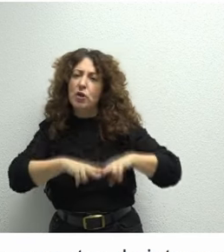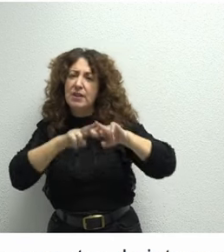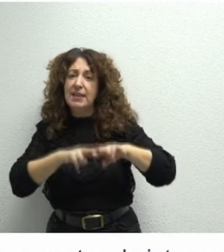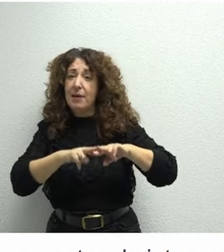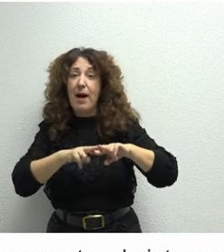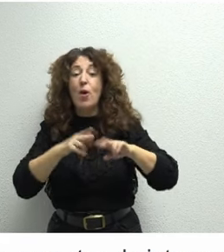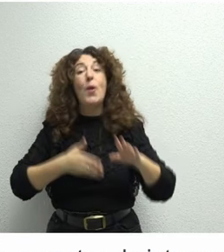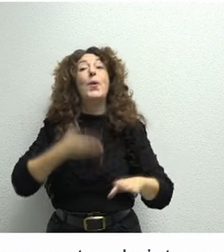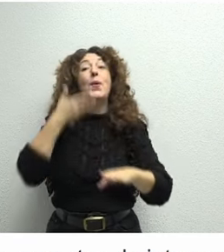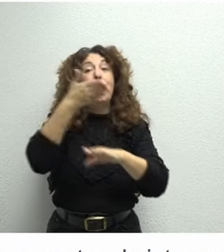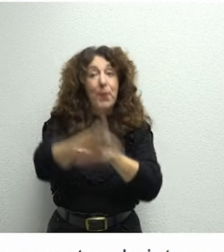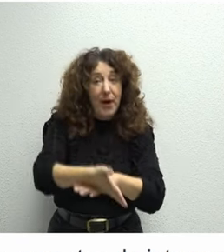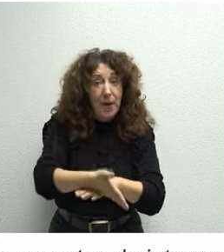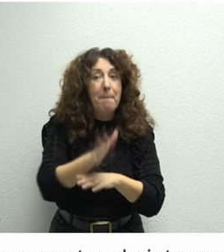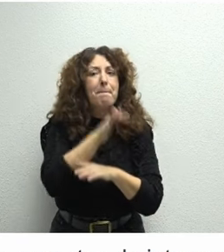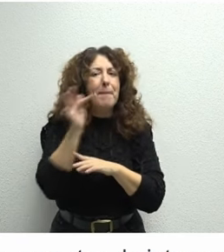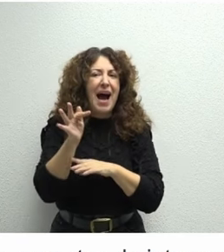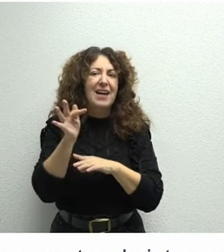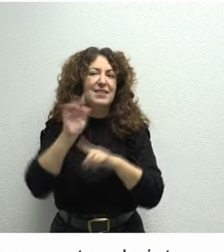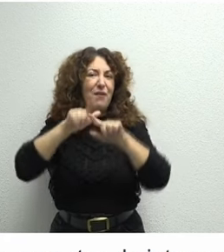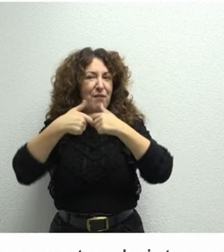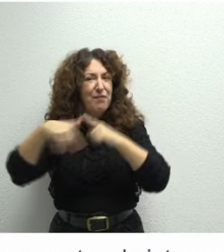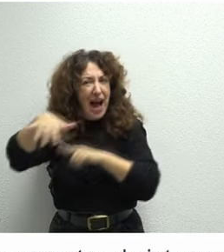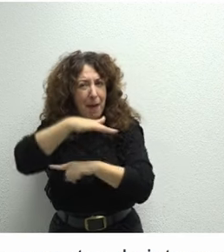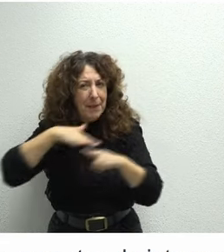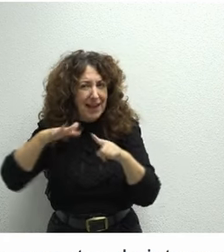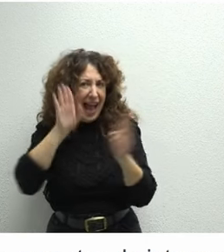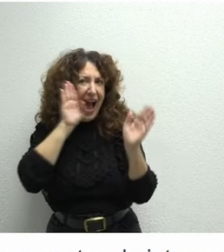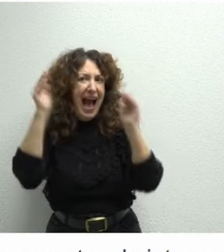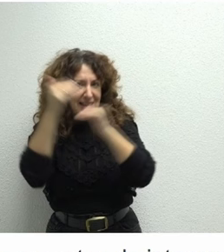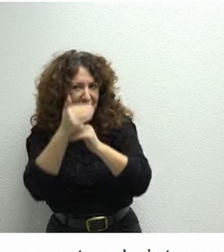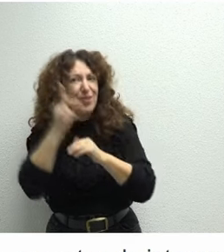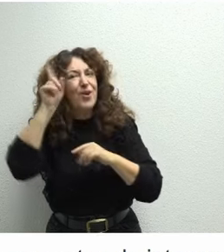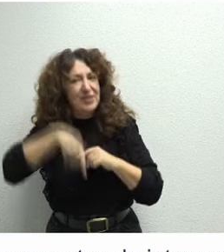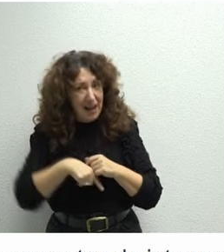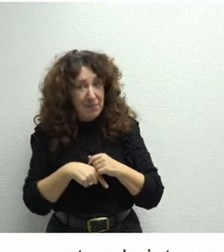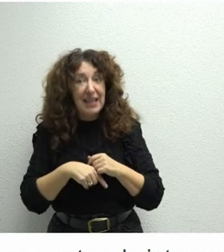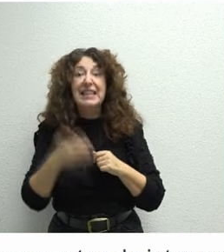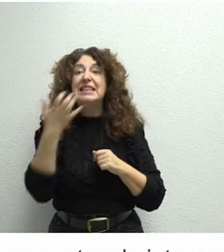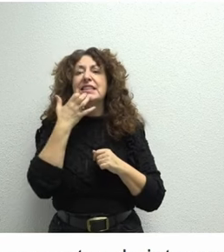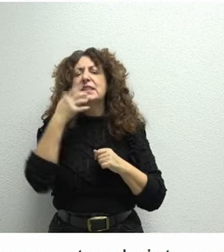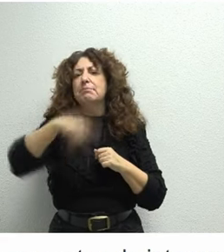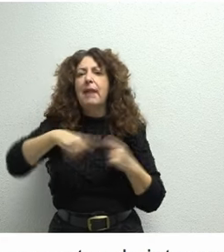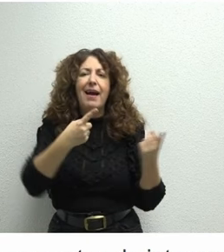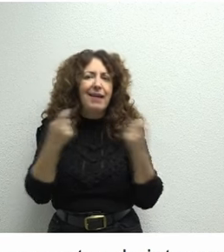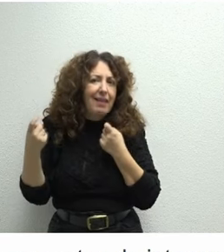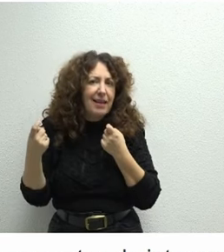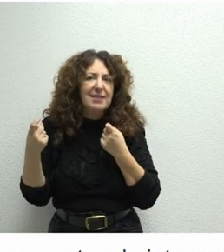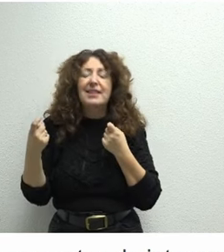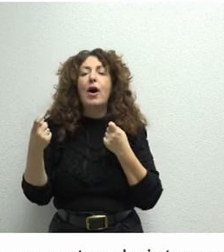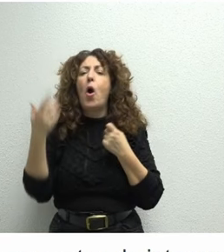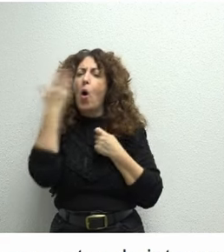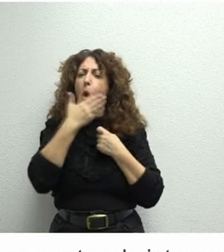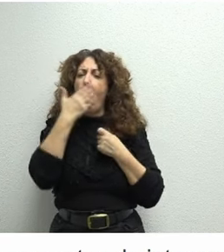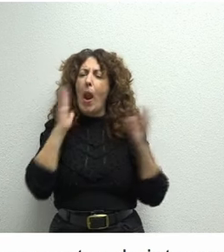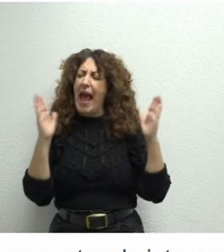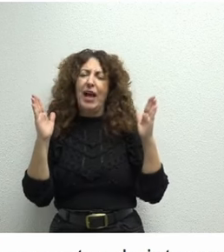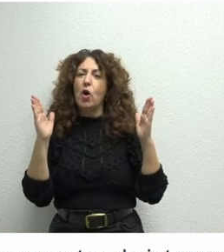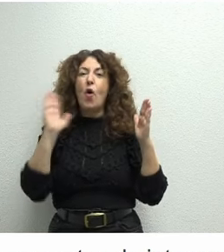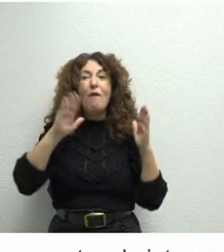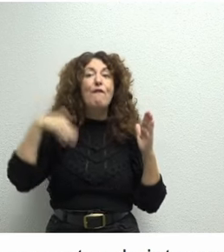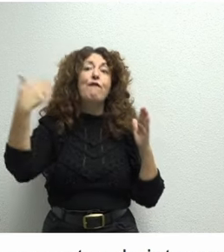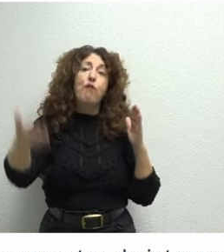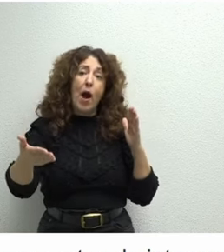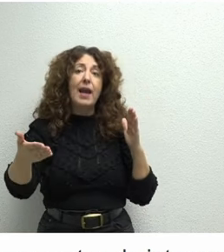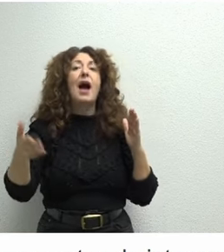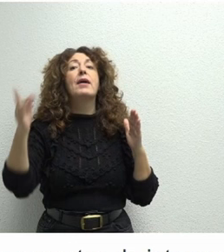de ver al centro atendemos a la familia en el propio centro y bueno cuando se necesita o fuera del periodo escolar Pues también les atendemos en